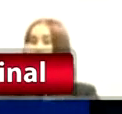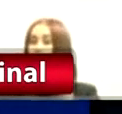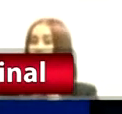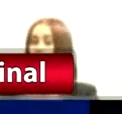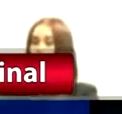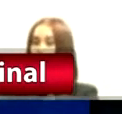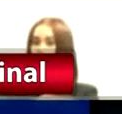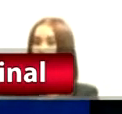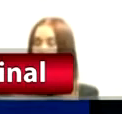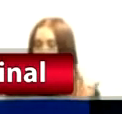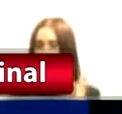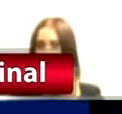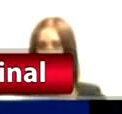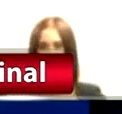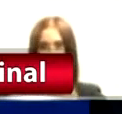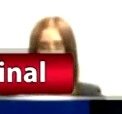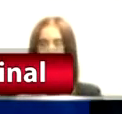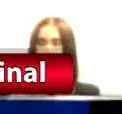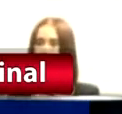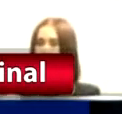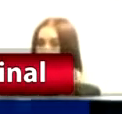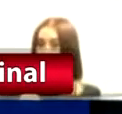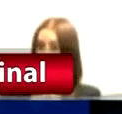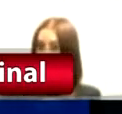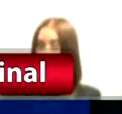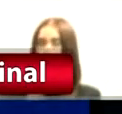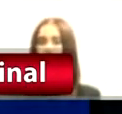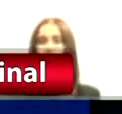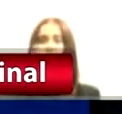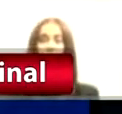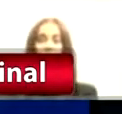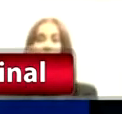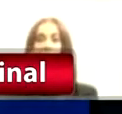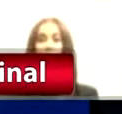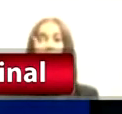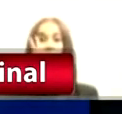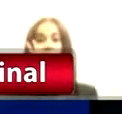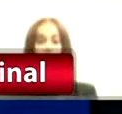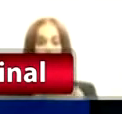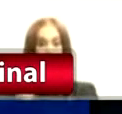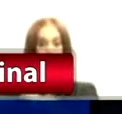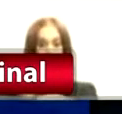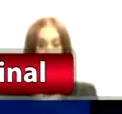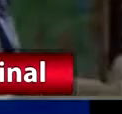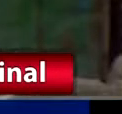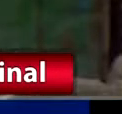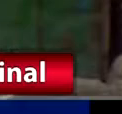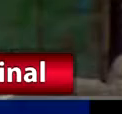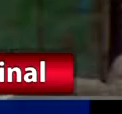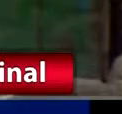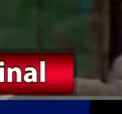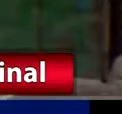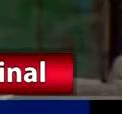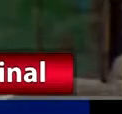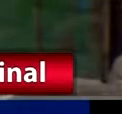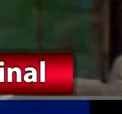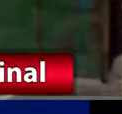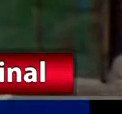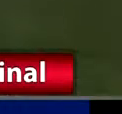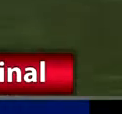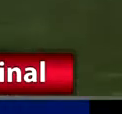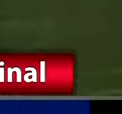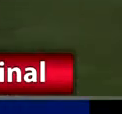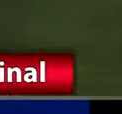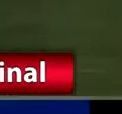y efectiva cooperación entre las 193 naciones representadas en esta asamblea. Asimismo, manifestó que